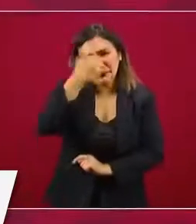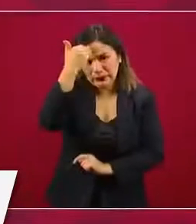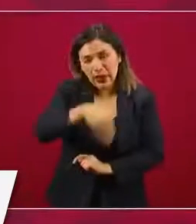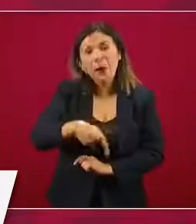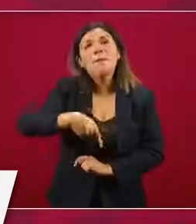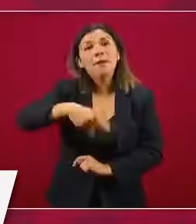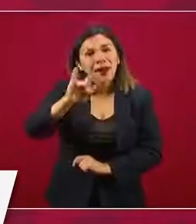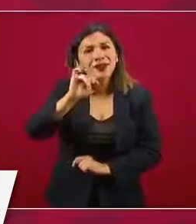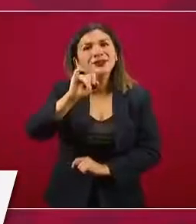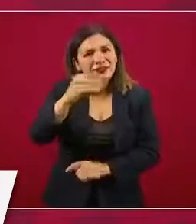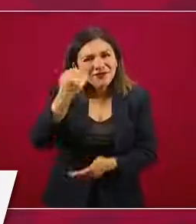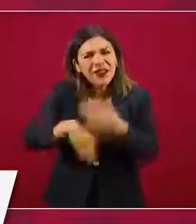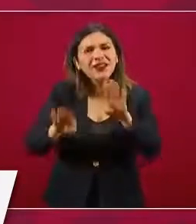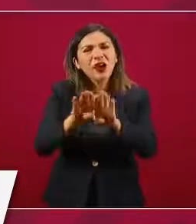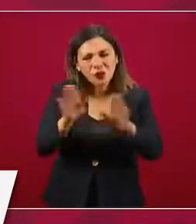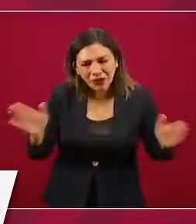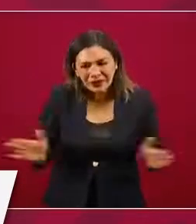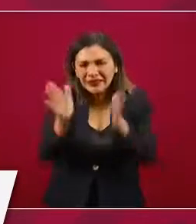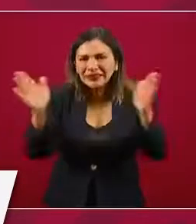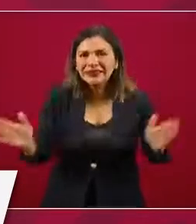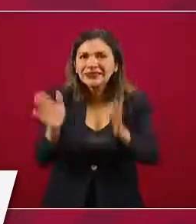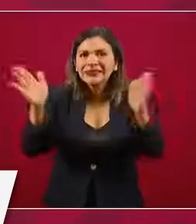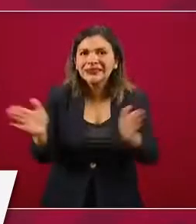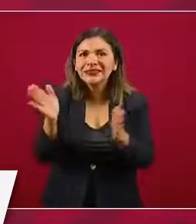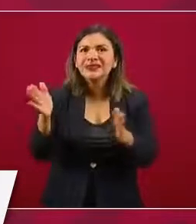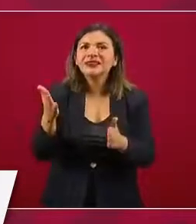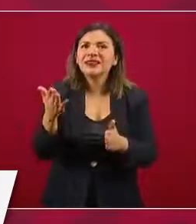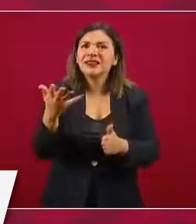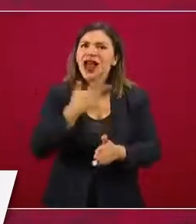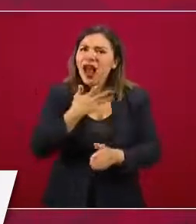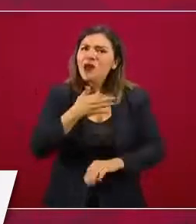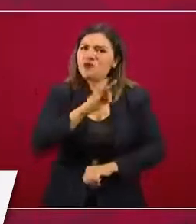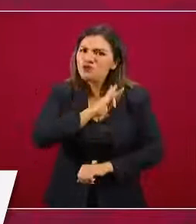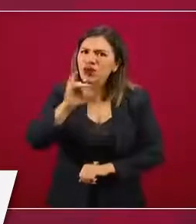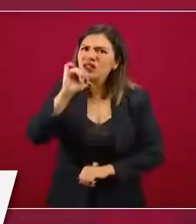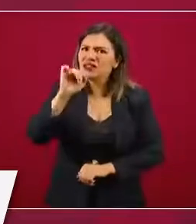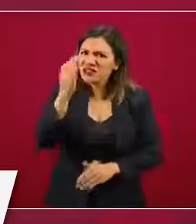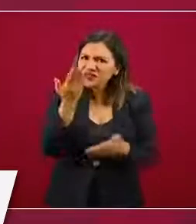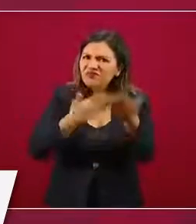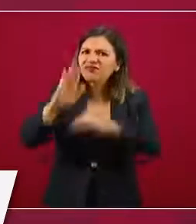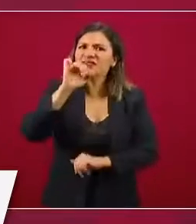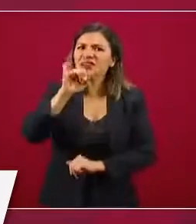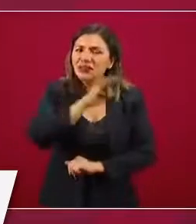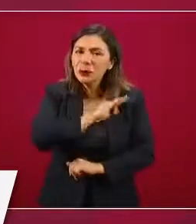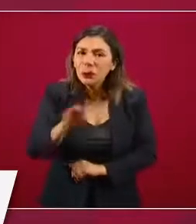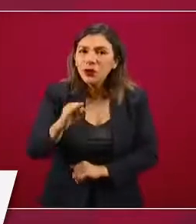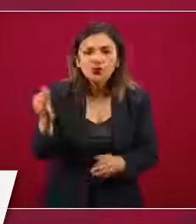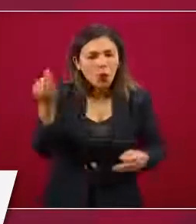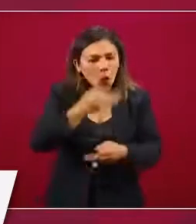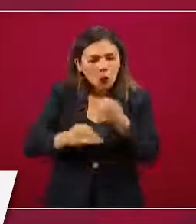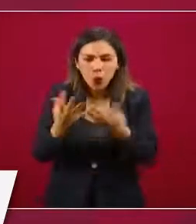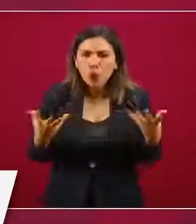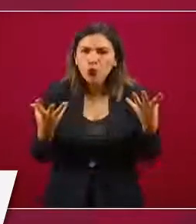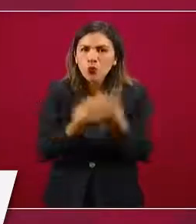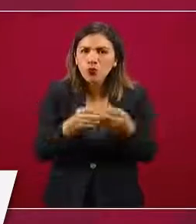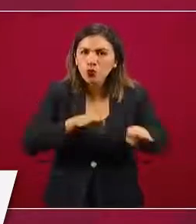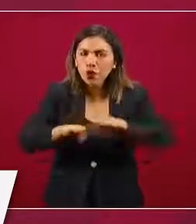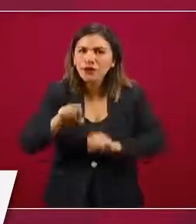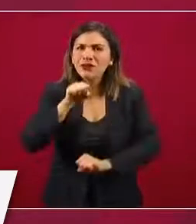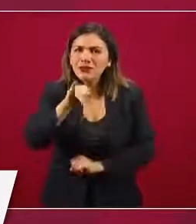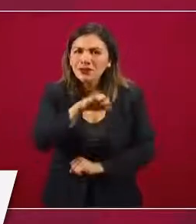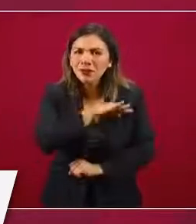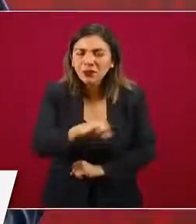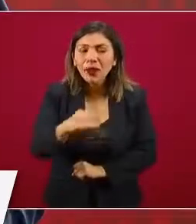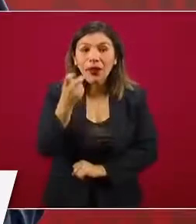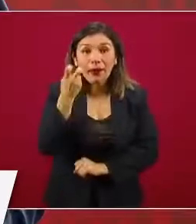pero hace falta animar de que vamos a salir adelante entre todos. Entonces,